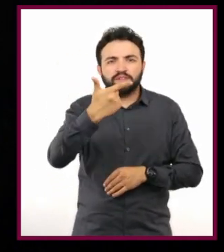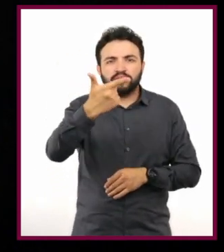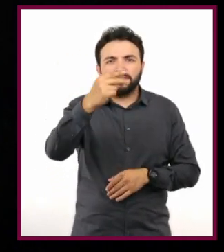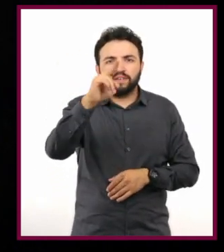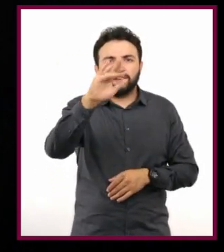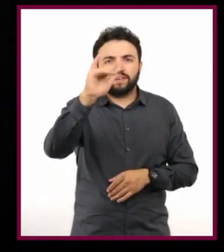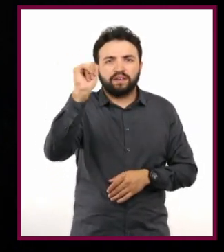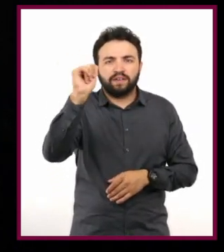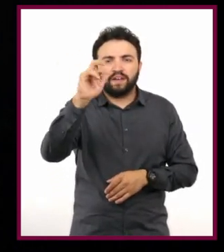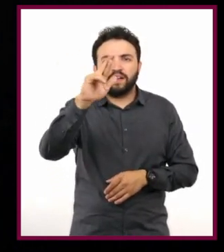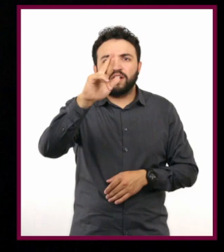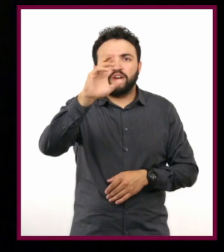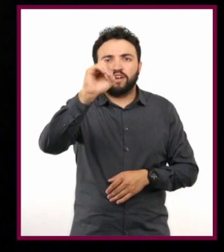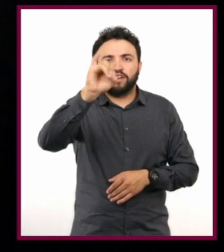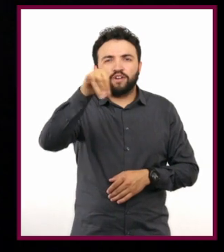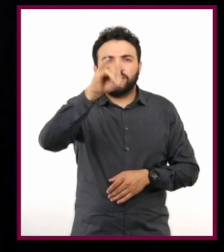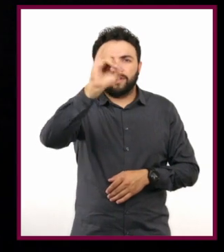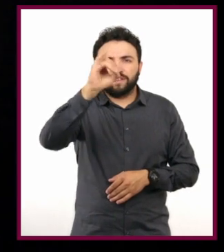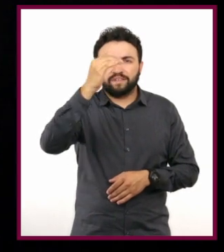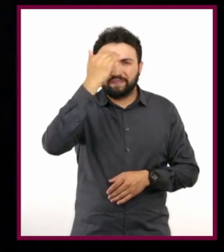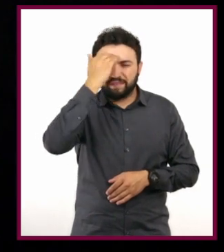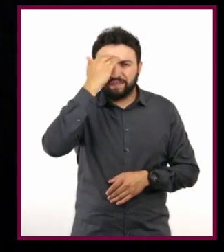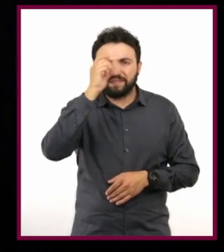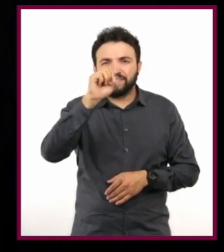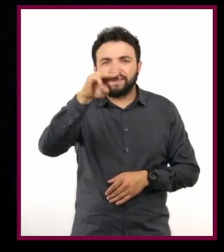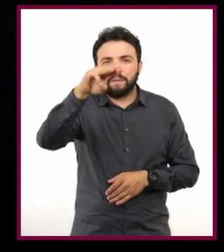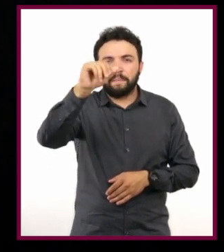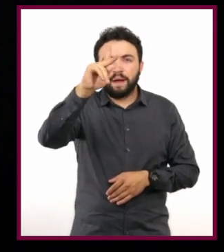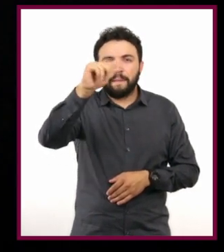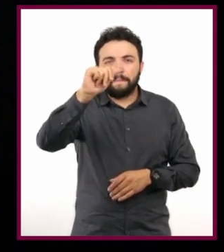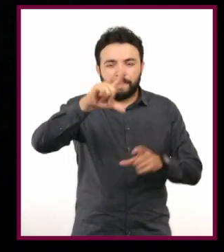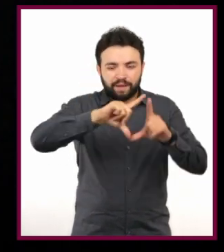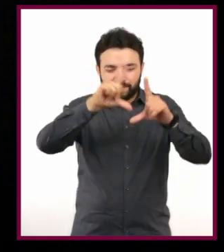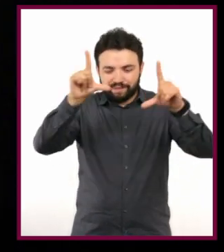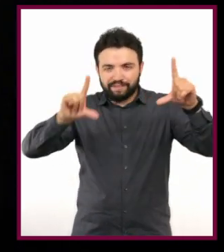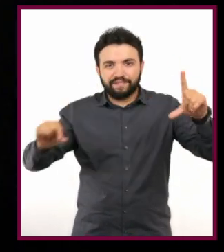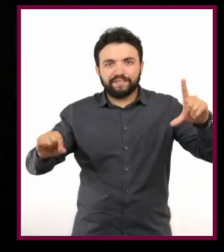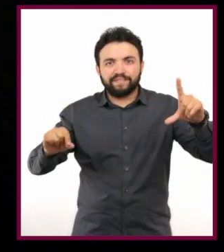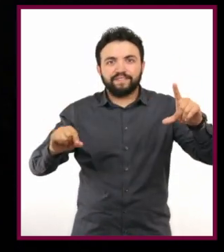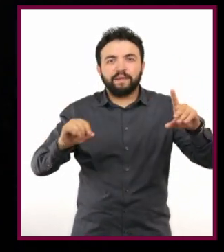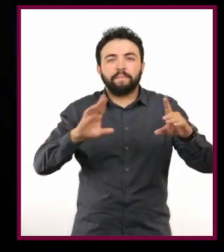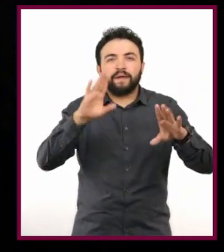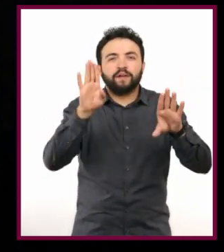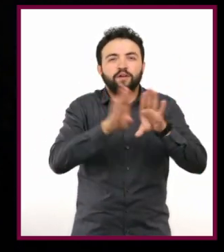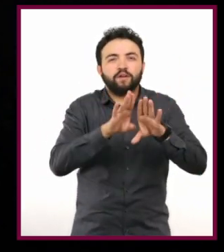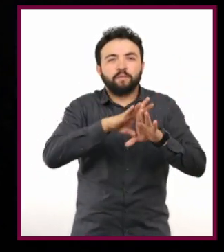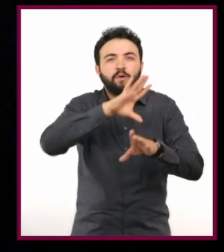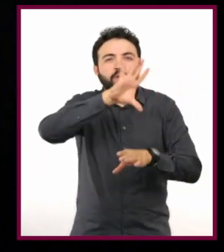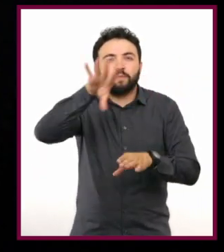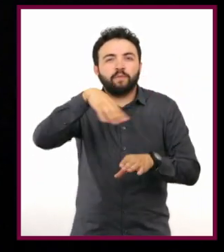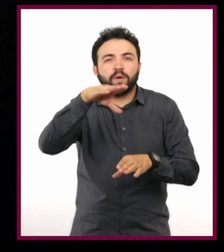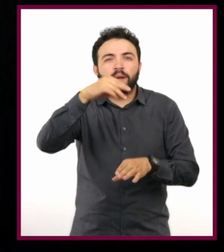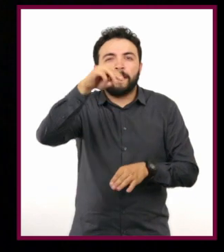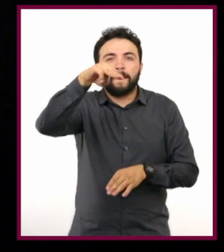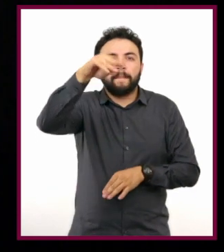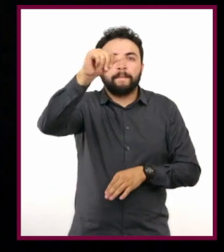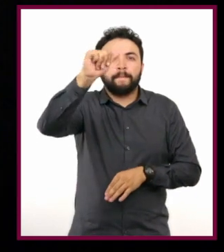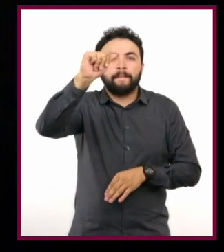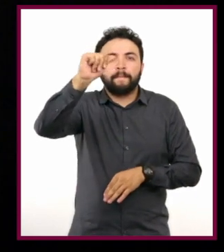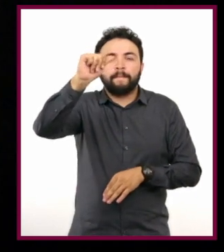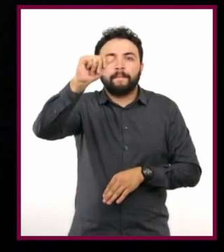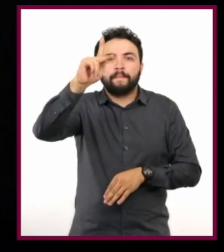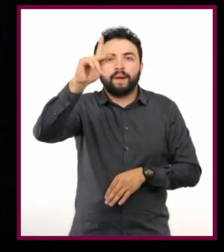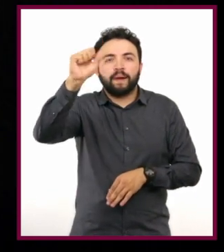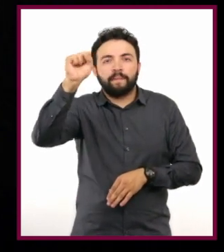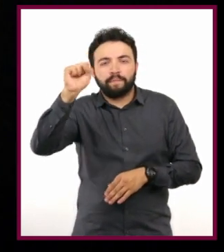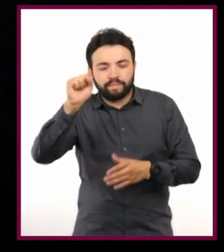Sí, seguro, solo los más rucos les suena. La guía Rogi era como un buscador de direcciones digital, pero en